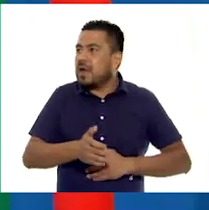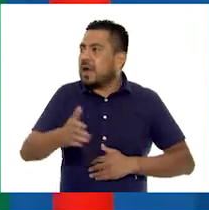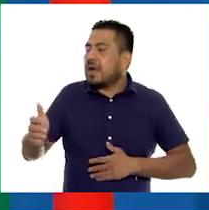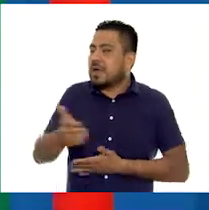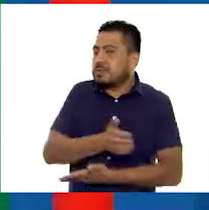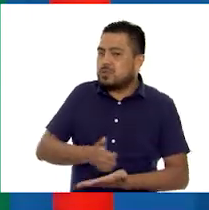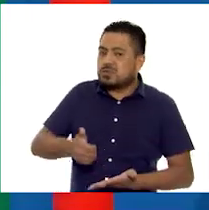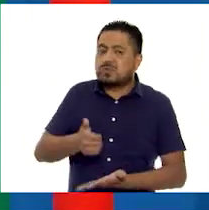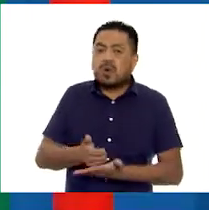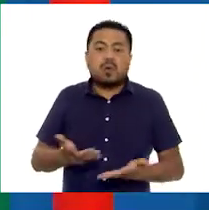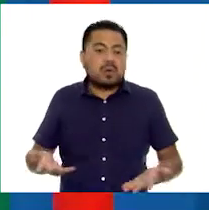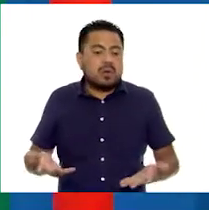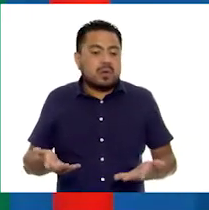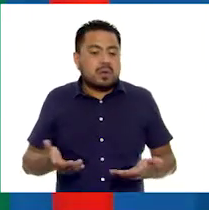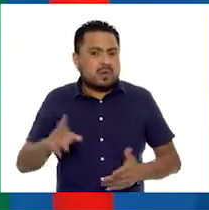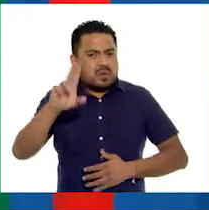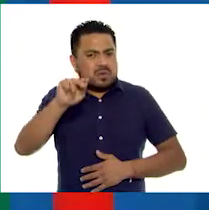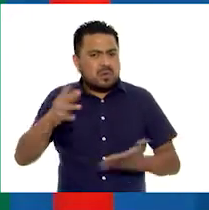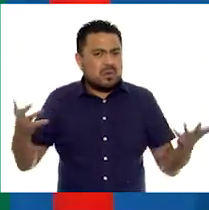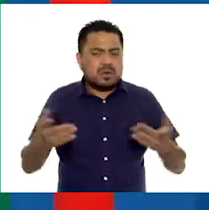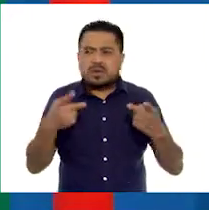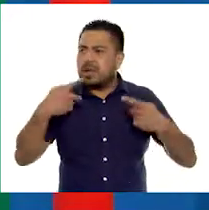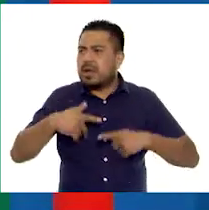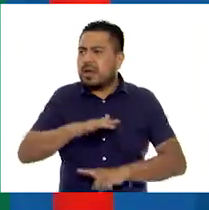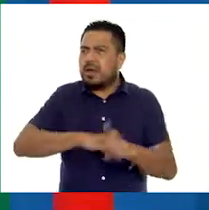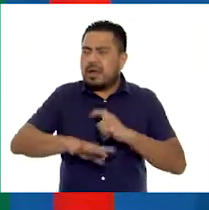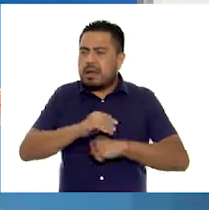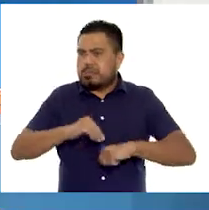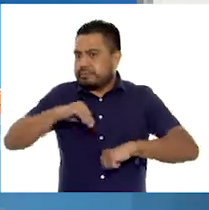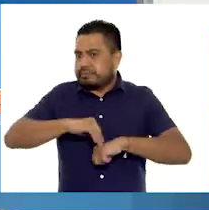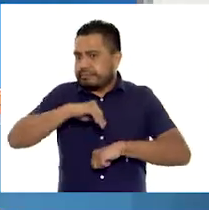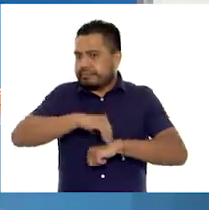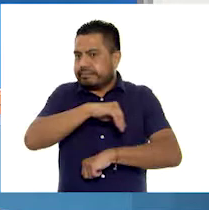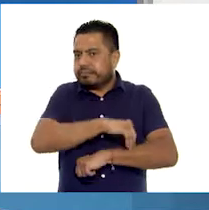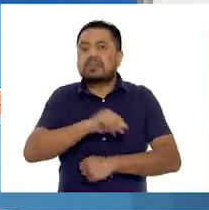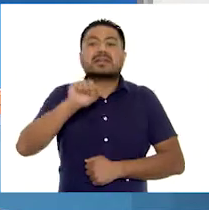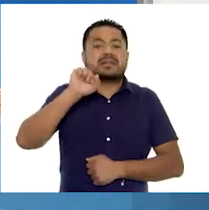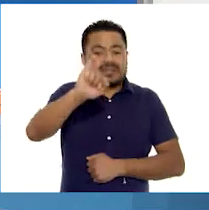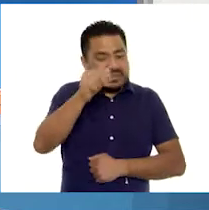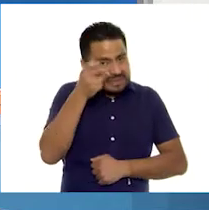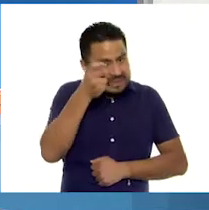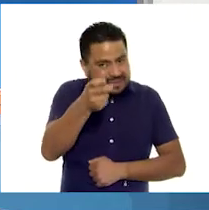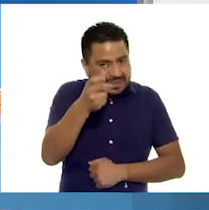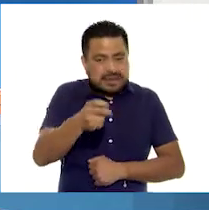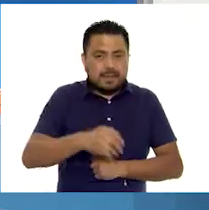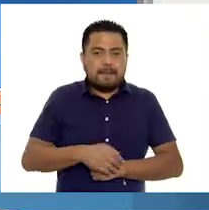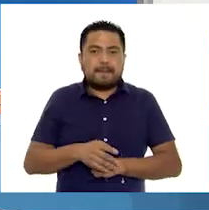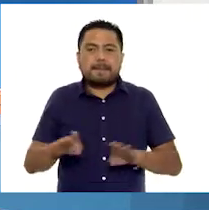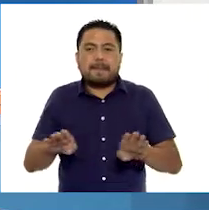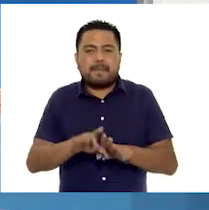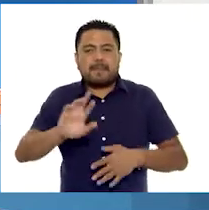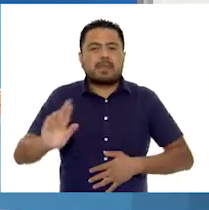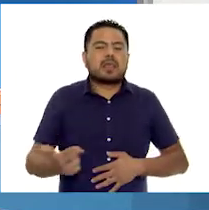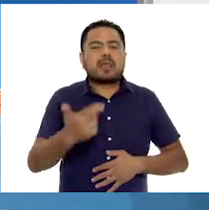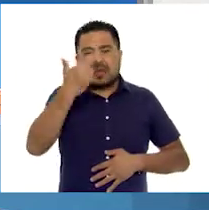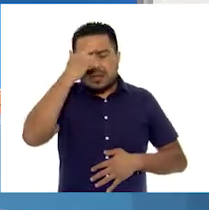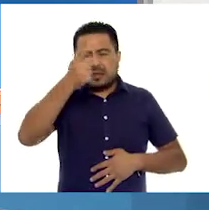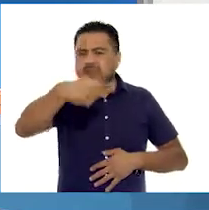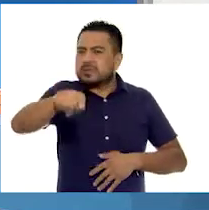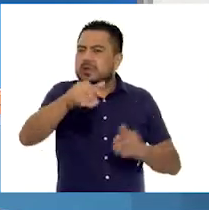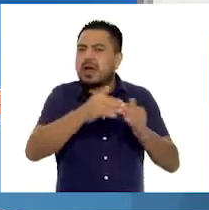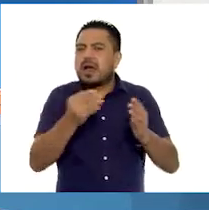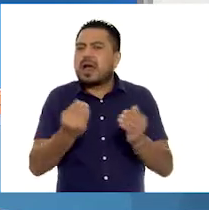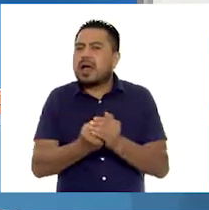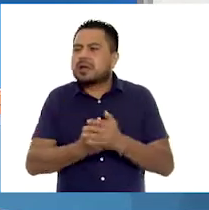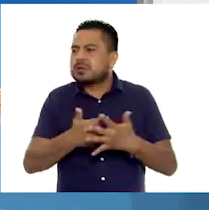ciudad no hizo que la población aumentará si en parte sí pero como recordarán ahí en casa en sus